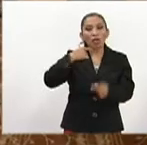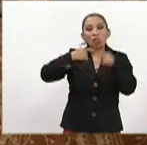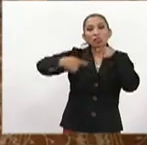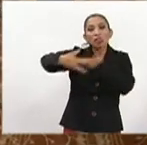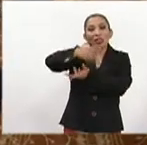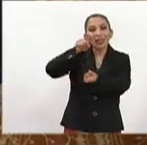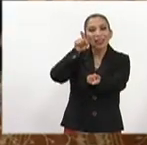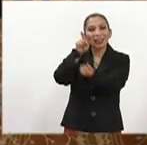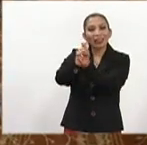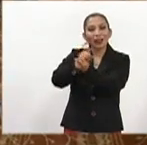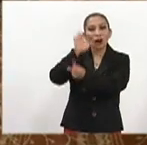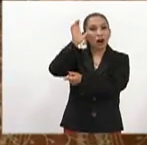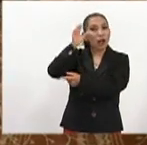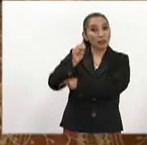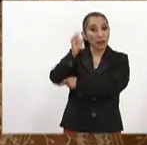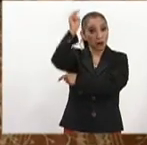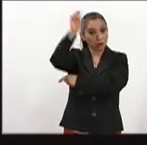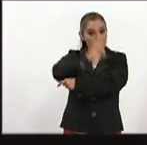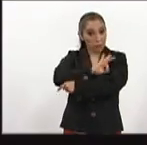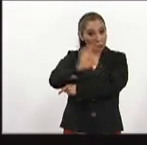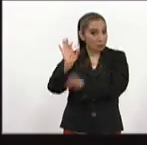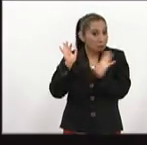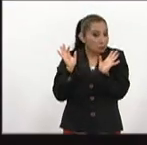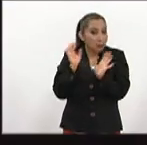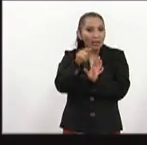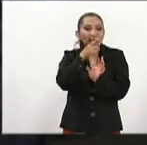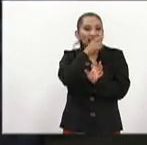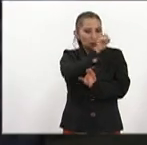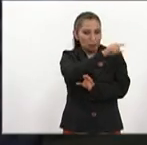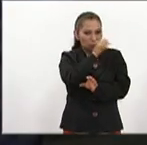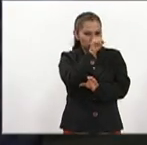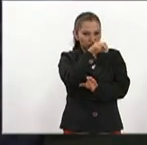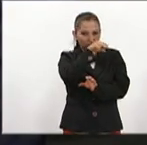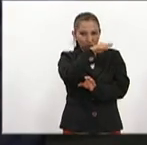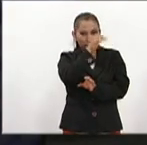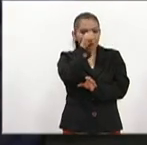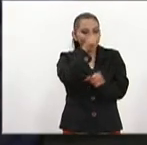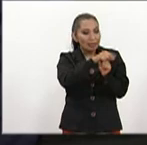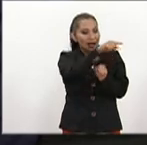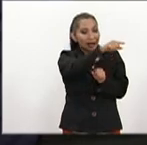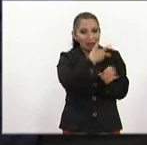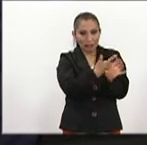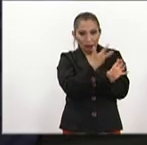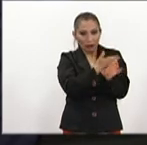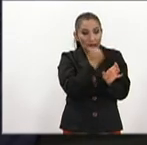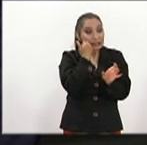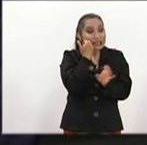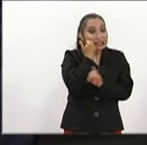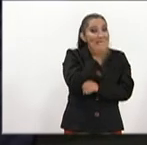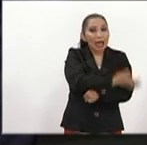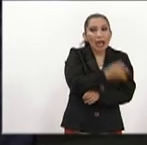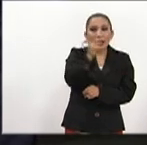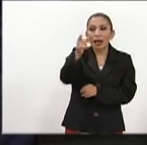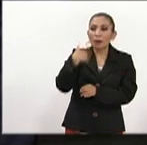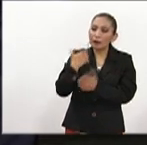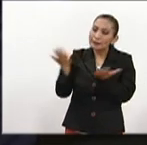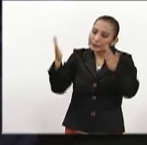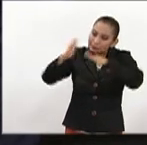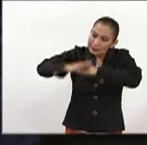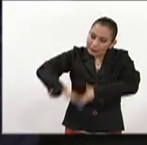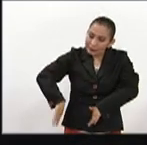conversaciones directas con Corea del Norte. De acuerdo con este subsecretario, el enfoque de Estados Unidos es la